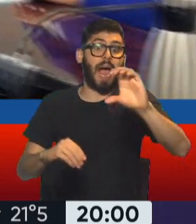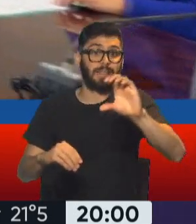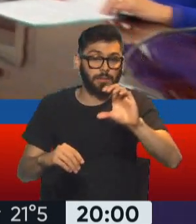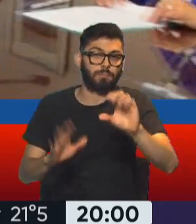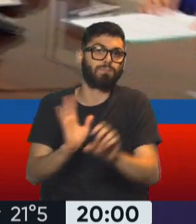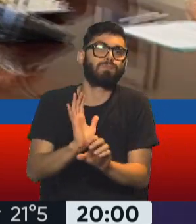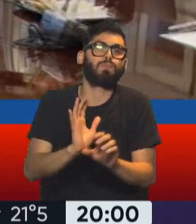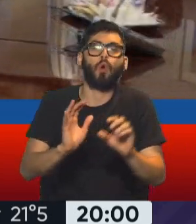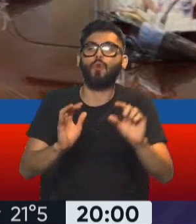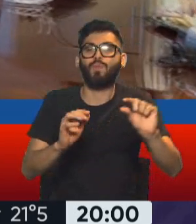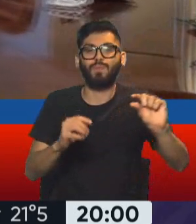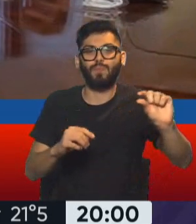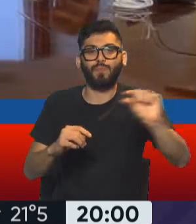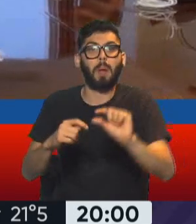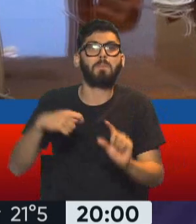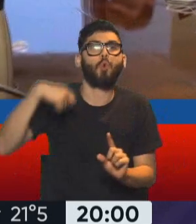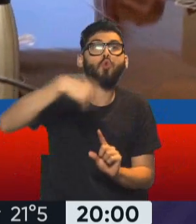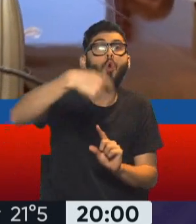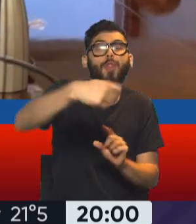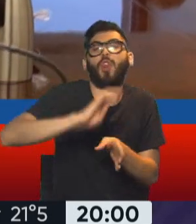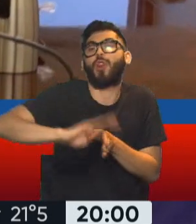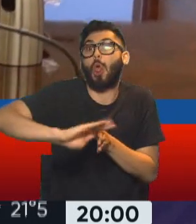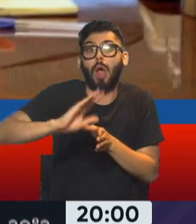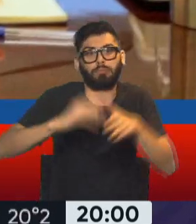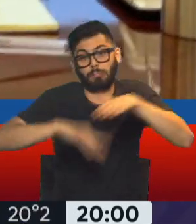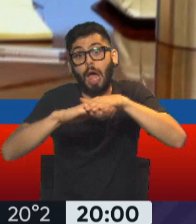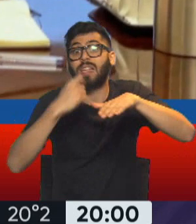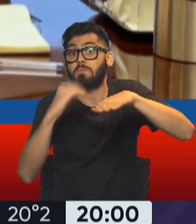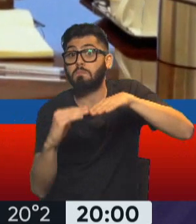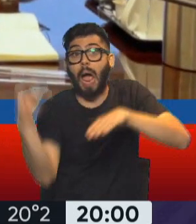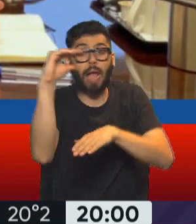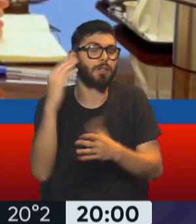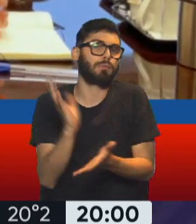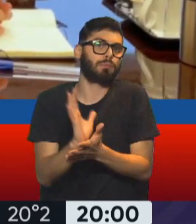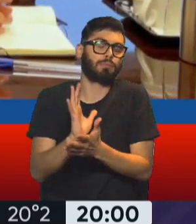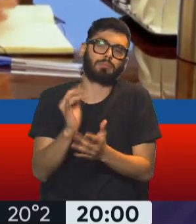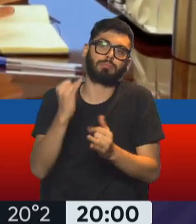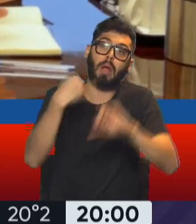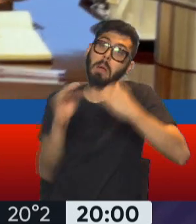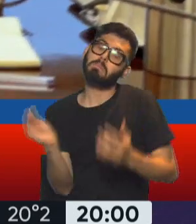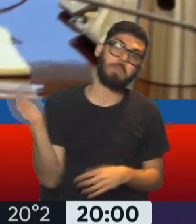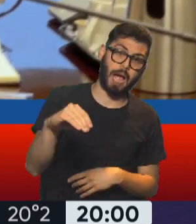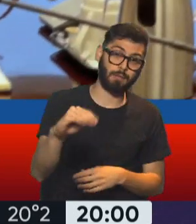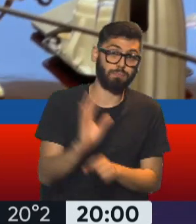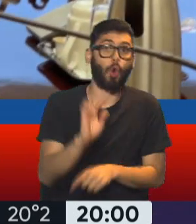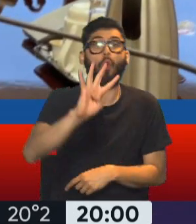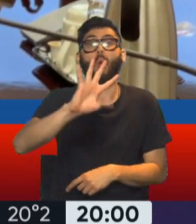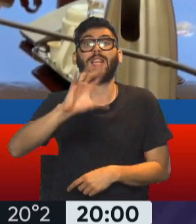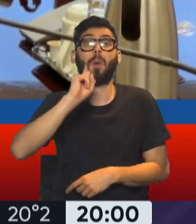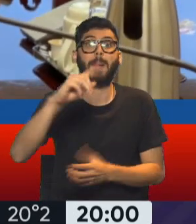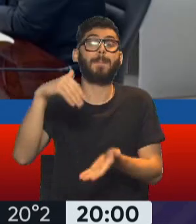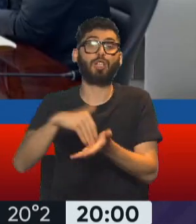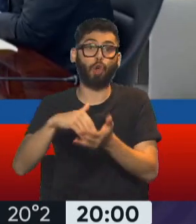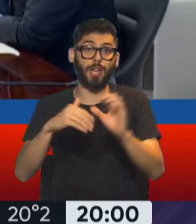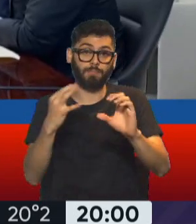les permite de endeudamiento, bueno, efectivamente se les cobra un recargo que nuestro crédito de 45 mil millones de dólares vale